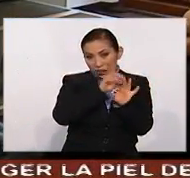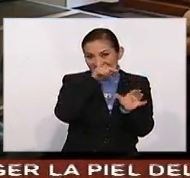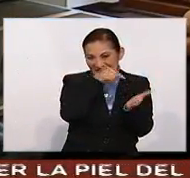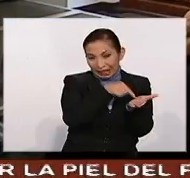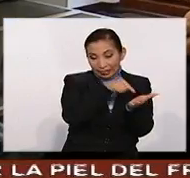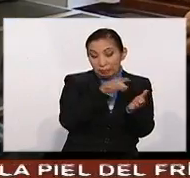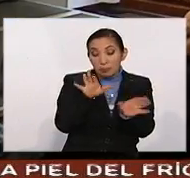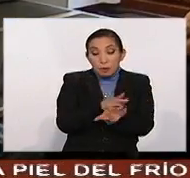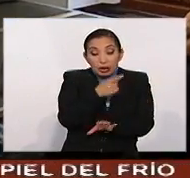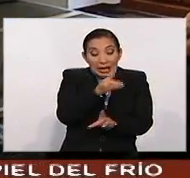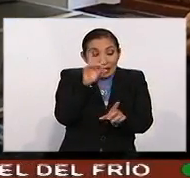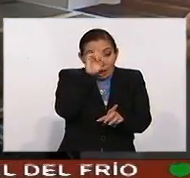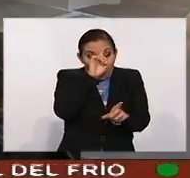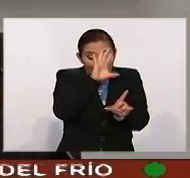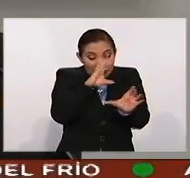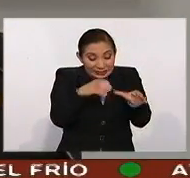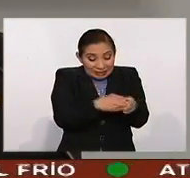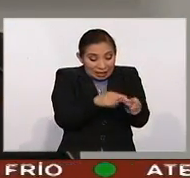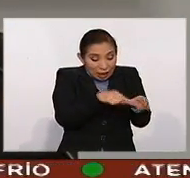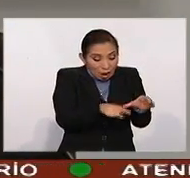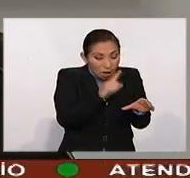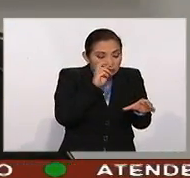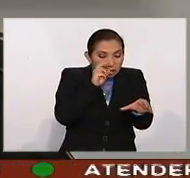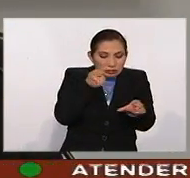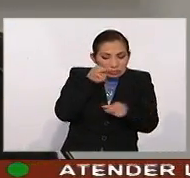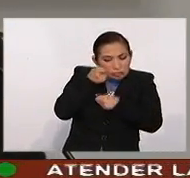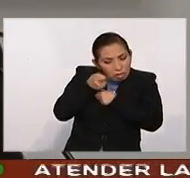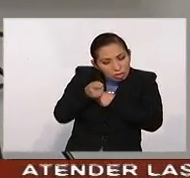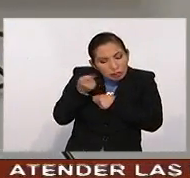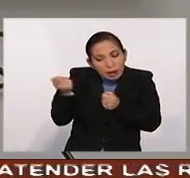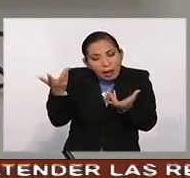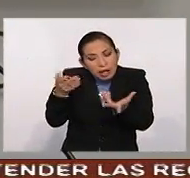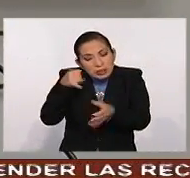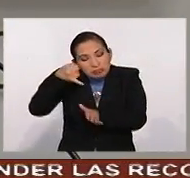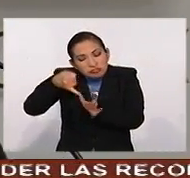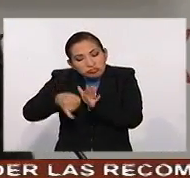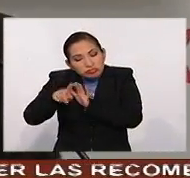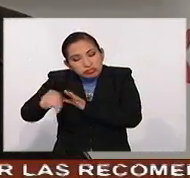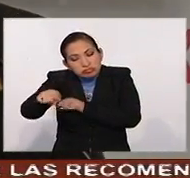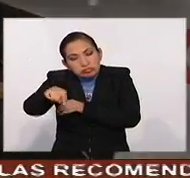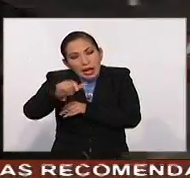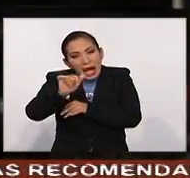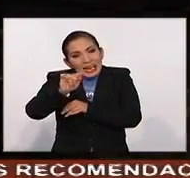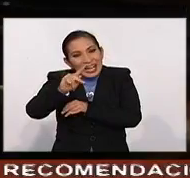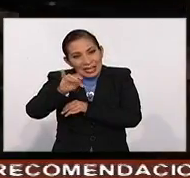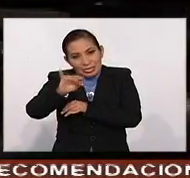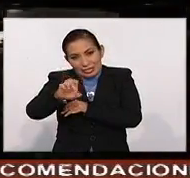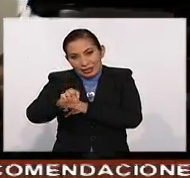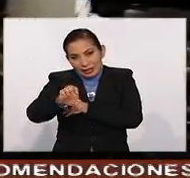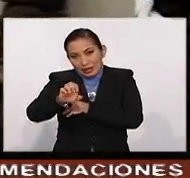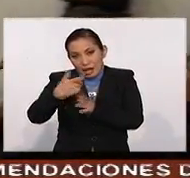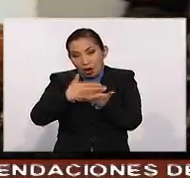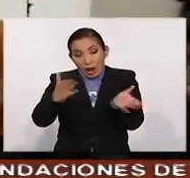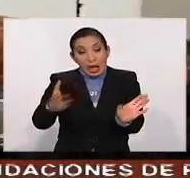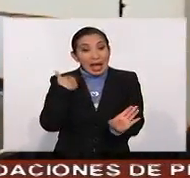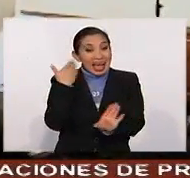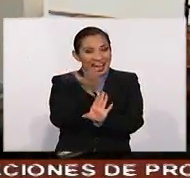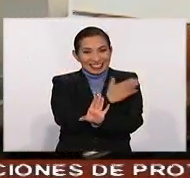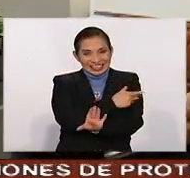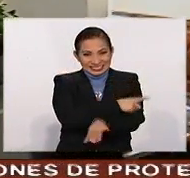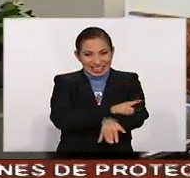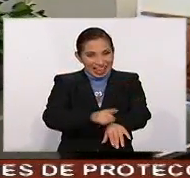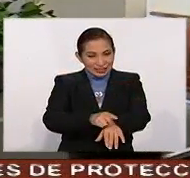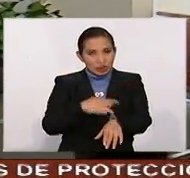estos consejos van a poder observar con lupa el desempeño del alcalde, ¿no? De quien ahora es jefe